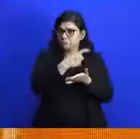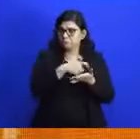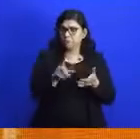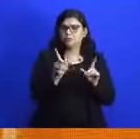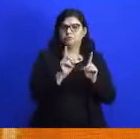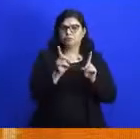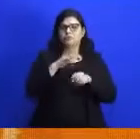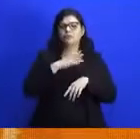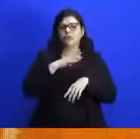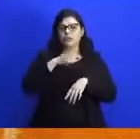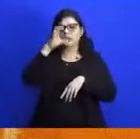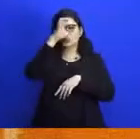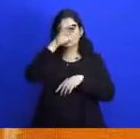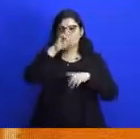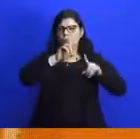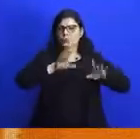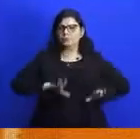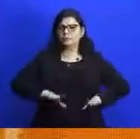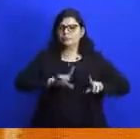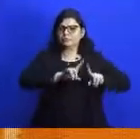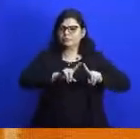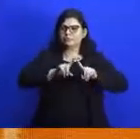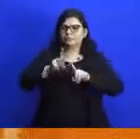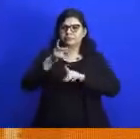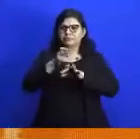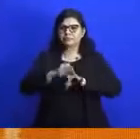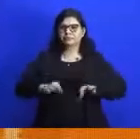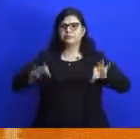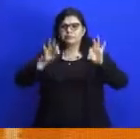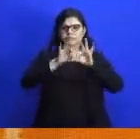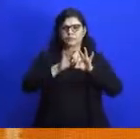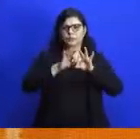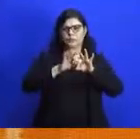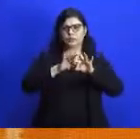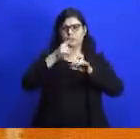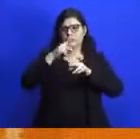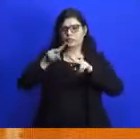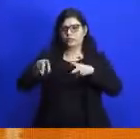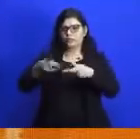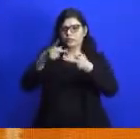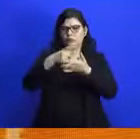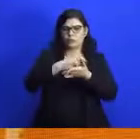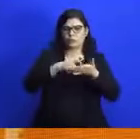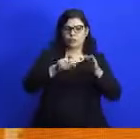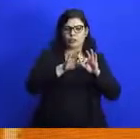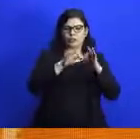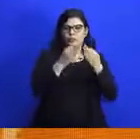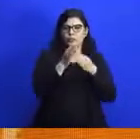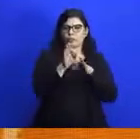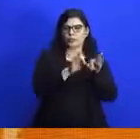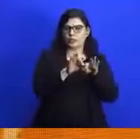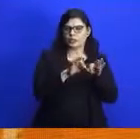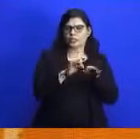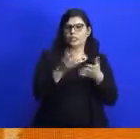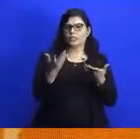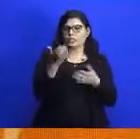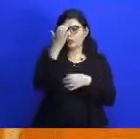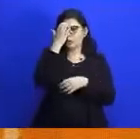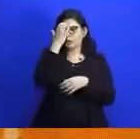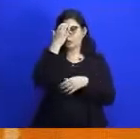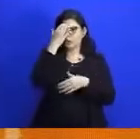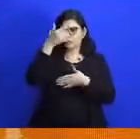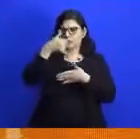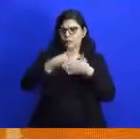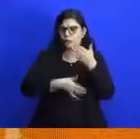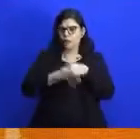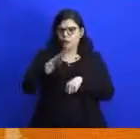la cultura de diversidad como parte de la esencia de nuestra relación comercial y forma de trabajo. Y para conocer más sobre las diferentes